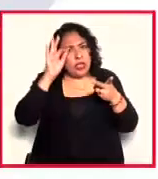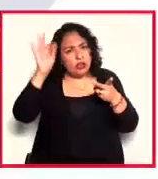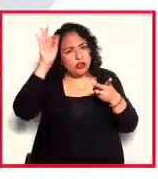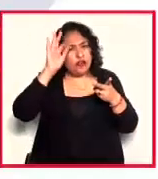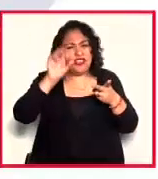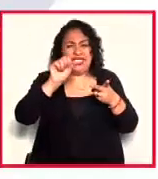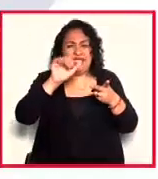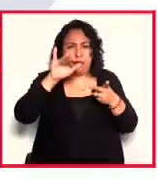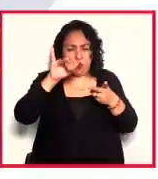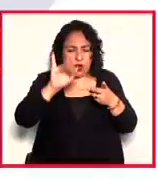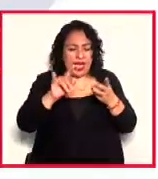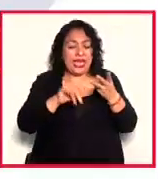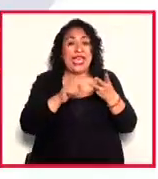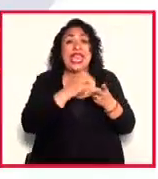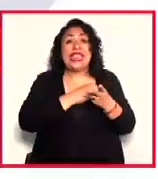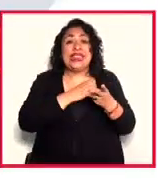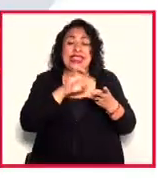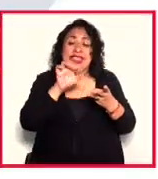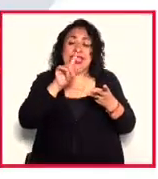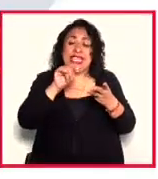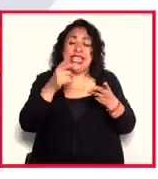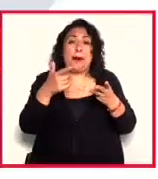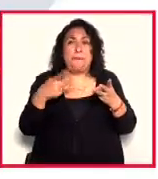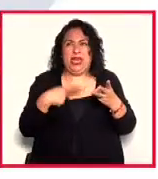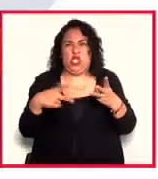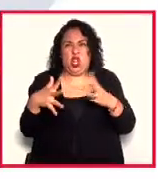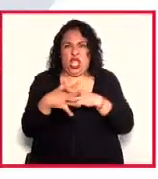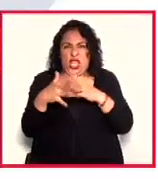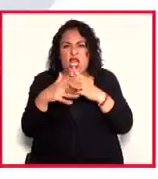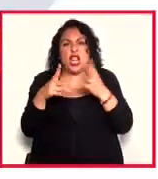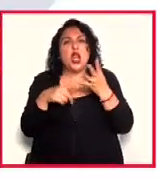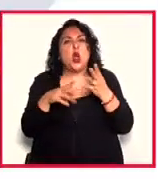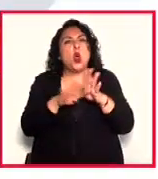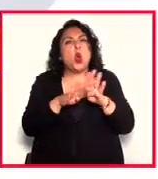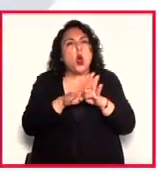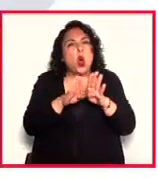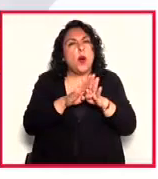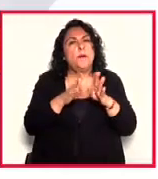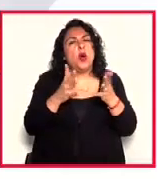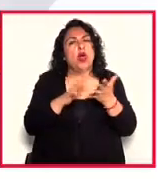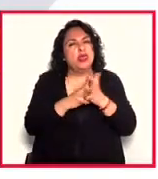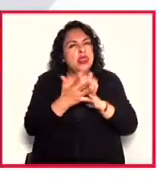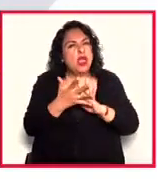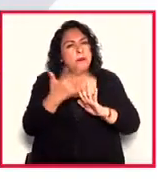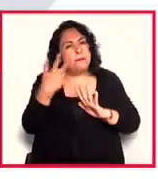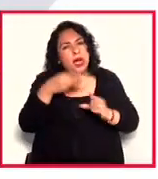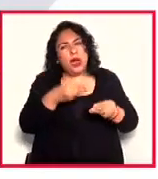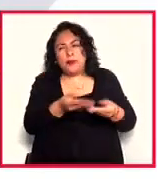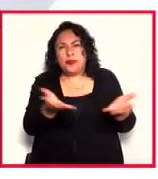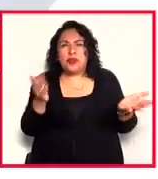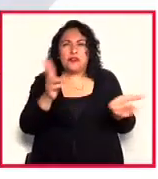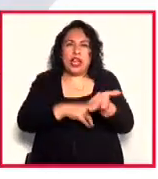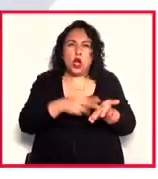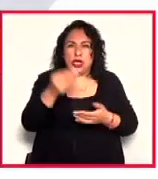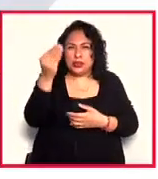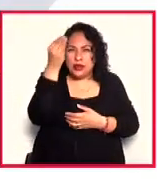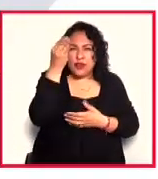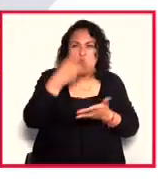ética del guerrero y el juego de la transformación del papel para transmitir valores de sabiduría, heroísmo y